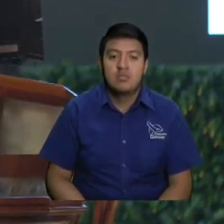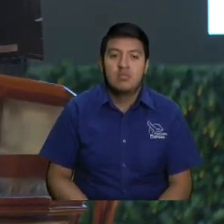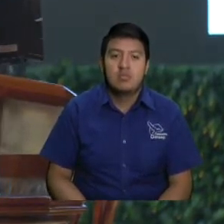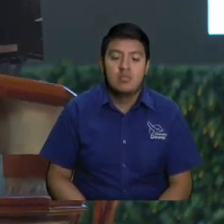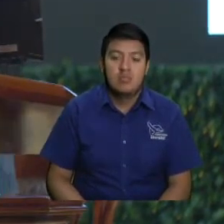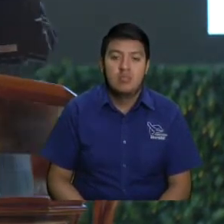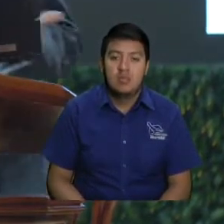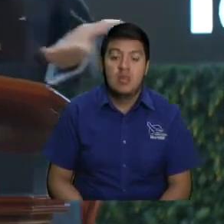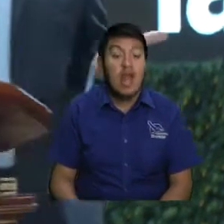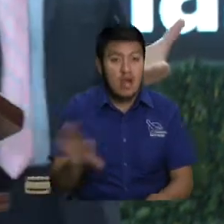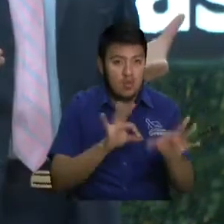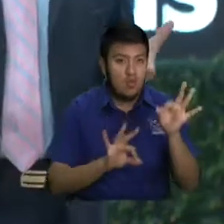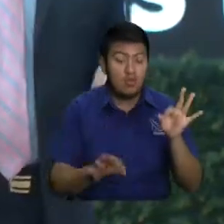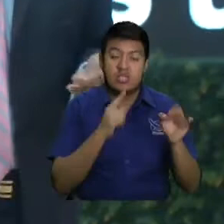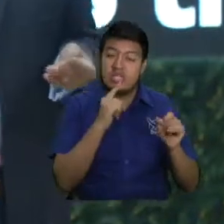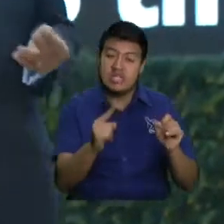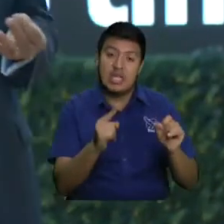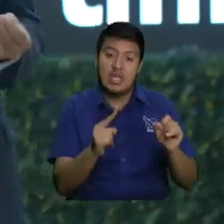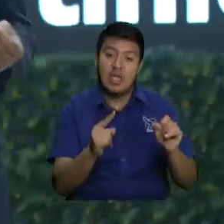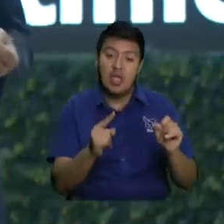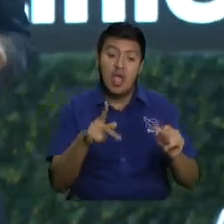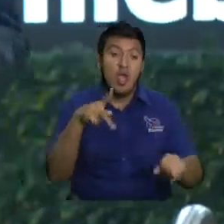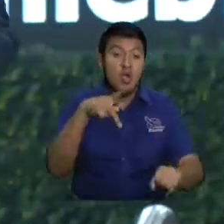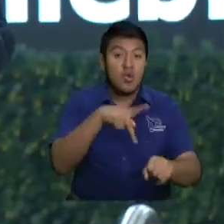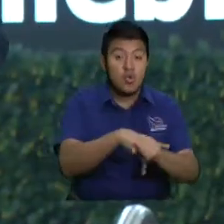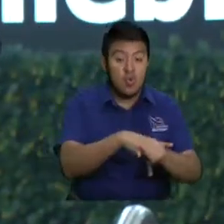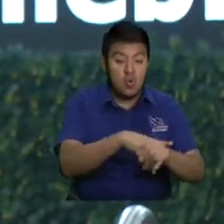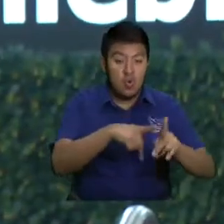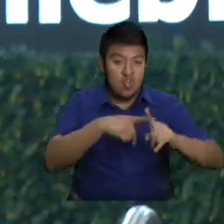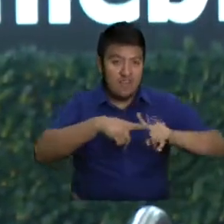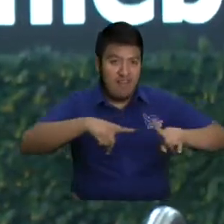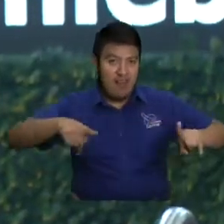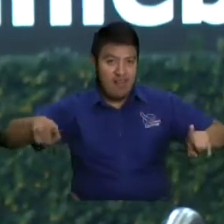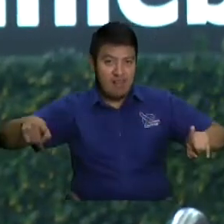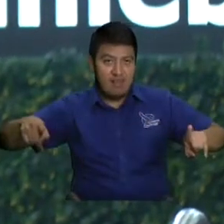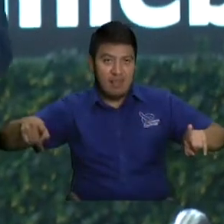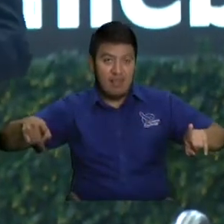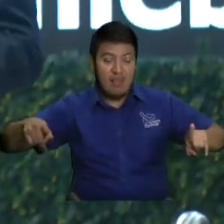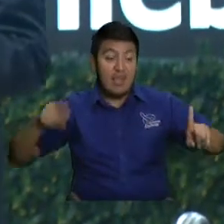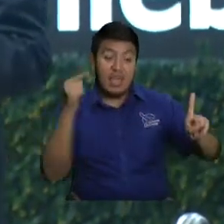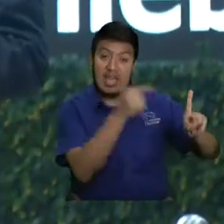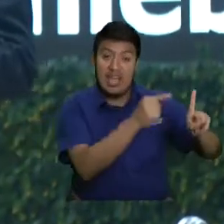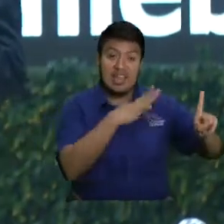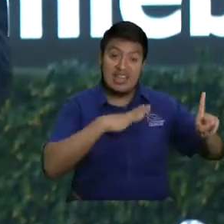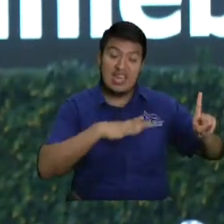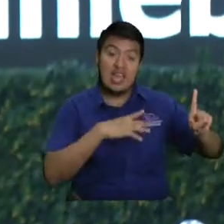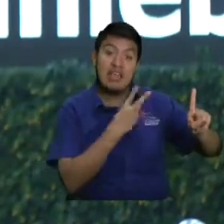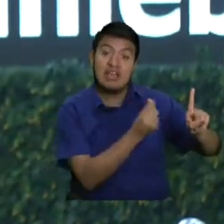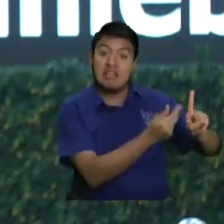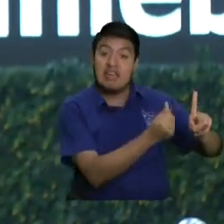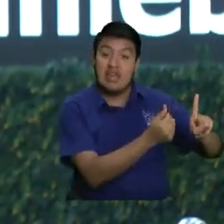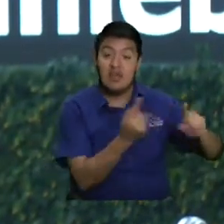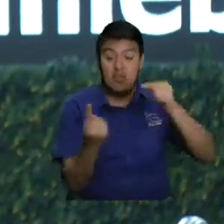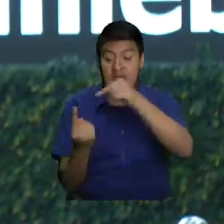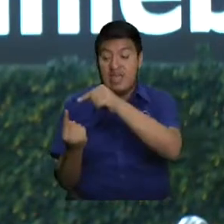Es que miren, pues, algunos ponen yugo desigual que él tiene dinero y ella